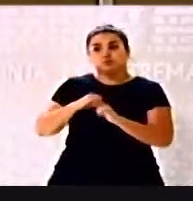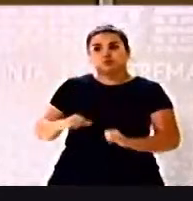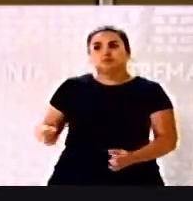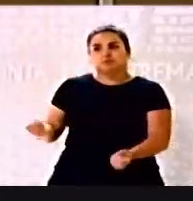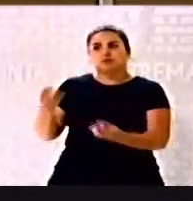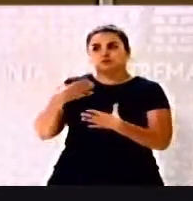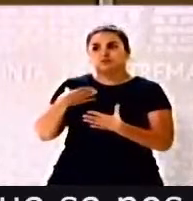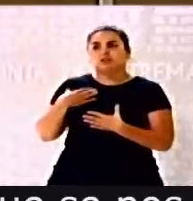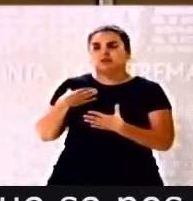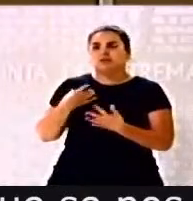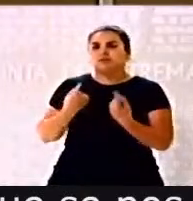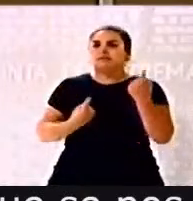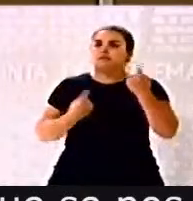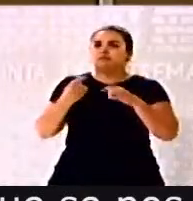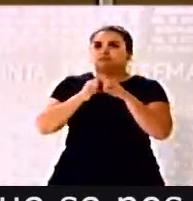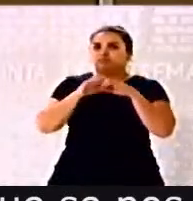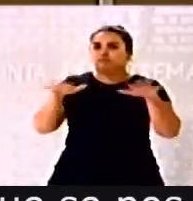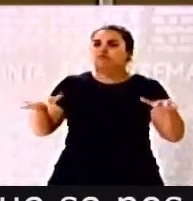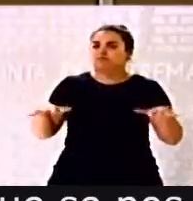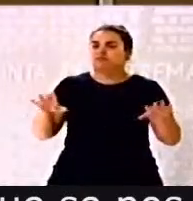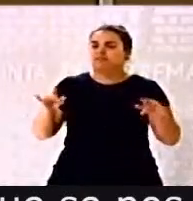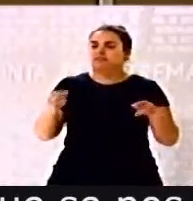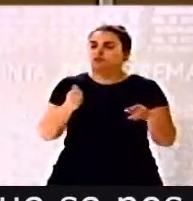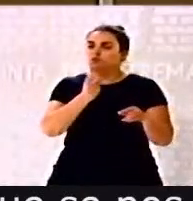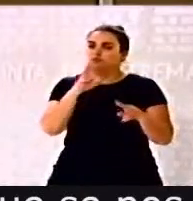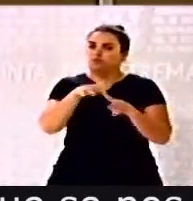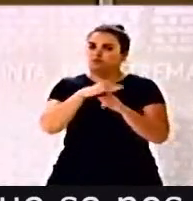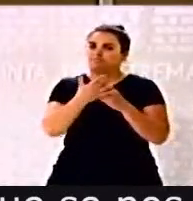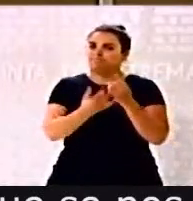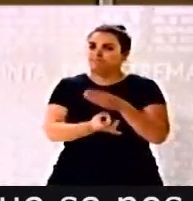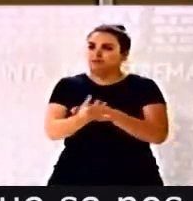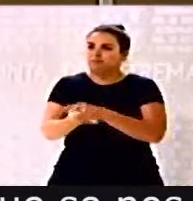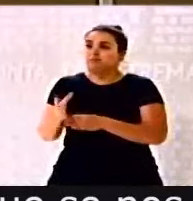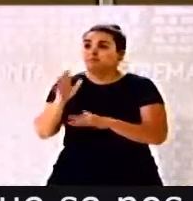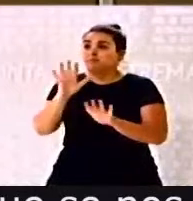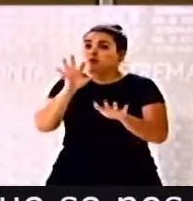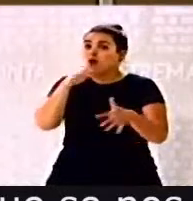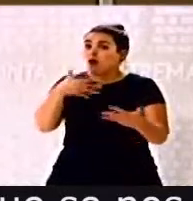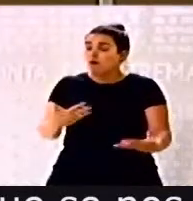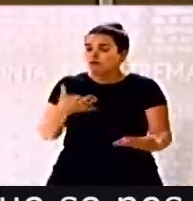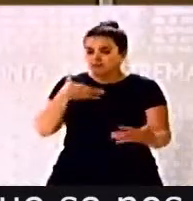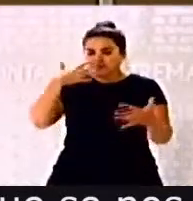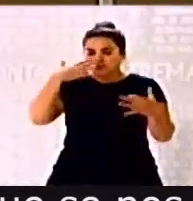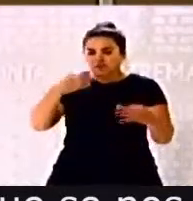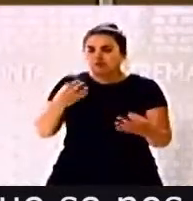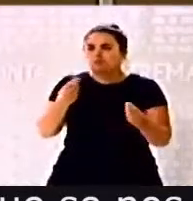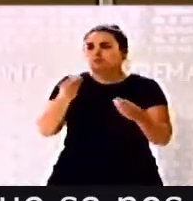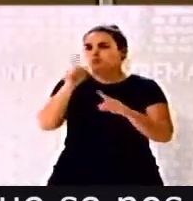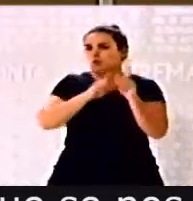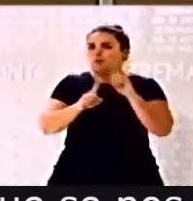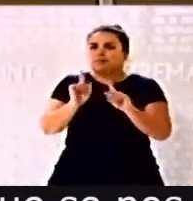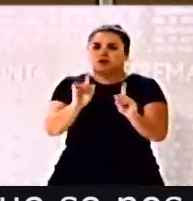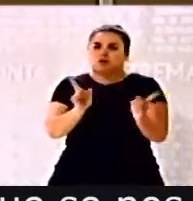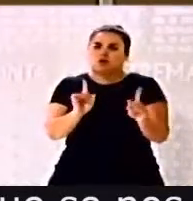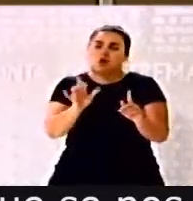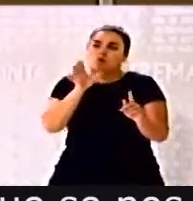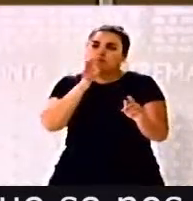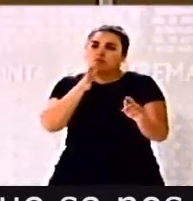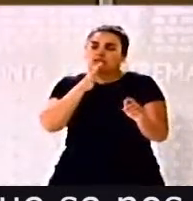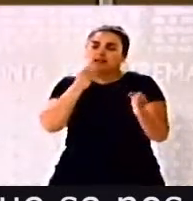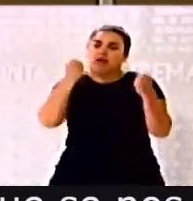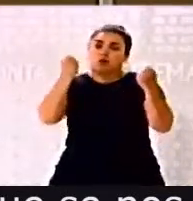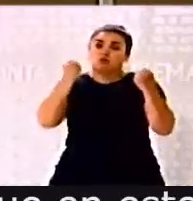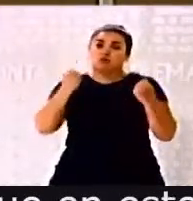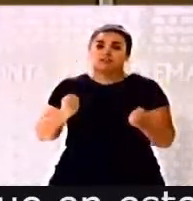habido un cierto repunte en el número de casos, que en este momento no creo que generen mucho problema porque las autoridades